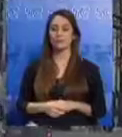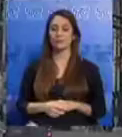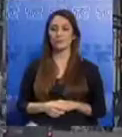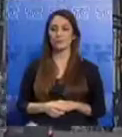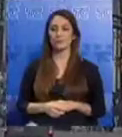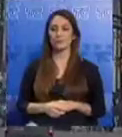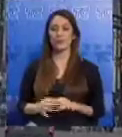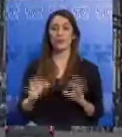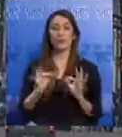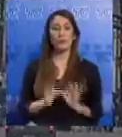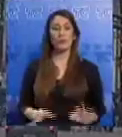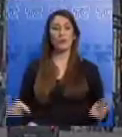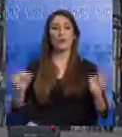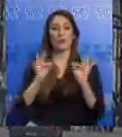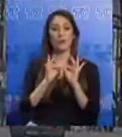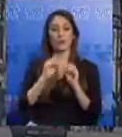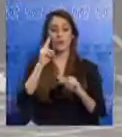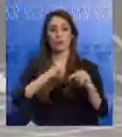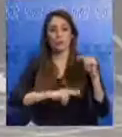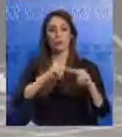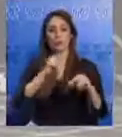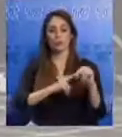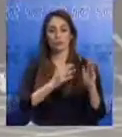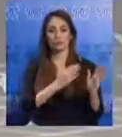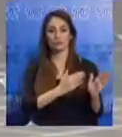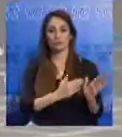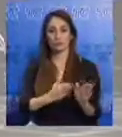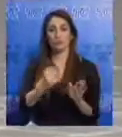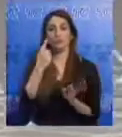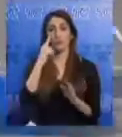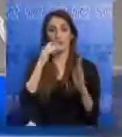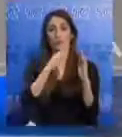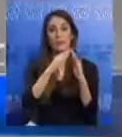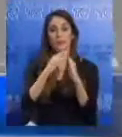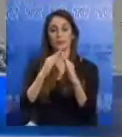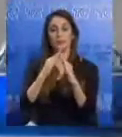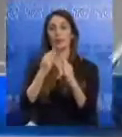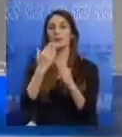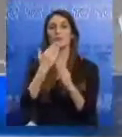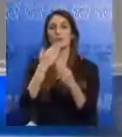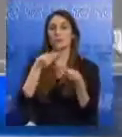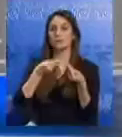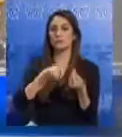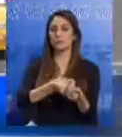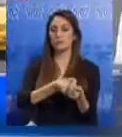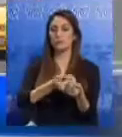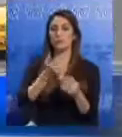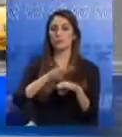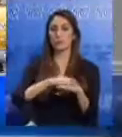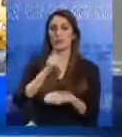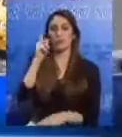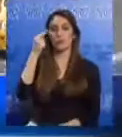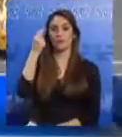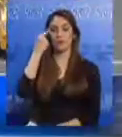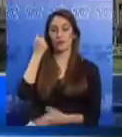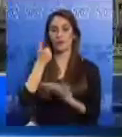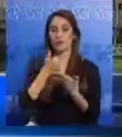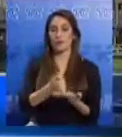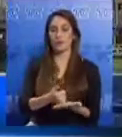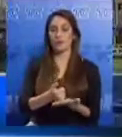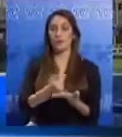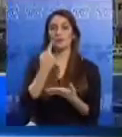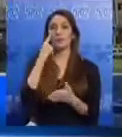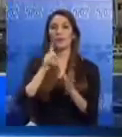La importancia de construir espacios ordenados para habitar, canalizados a través de políticas públicas claras en el ámbito del